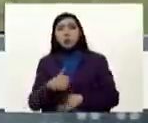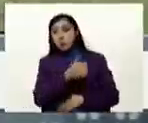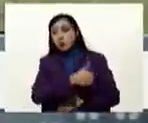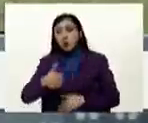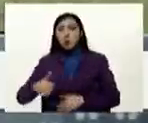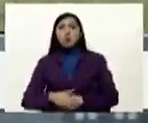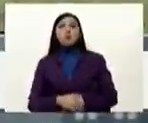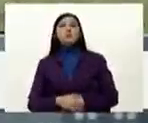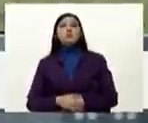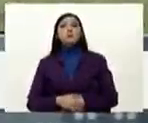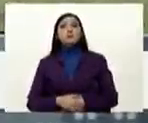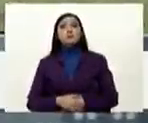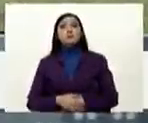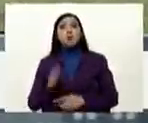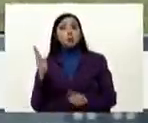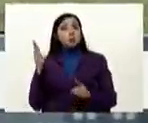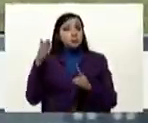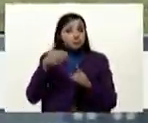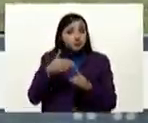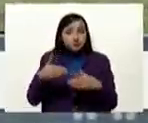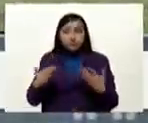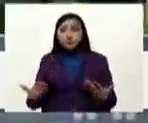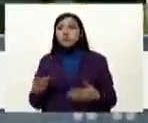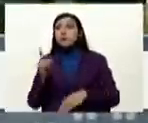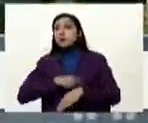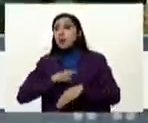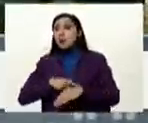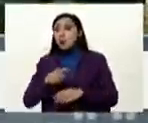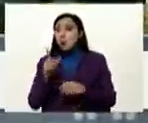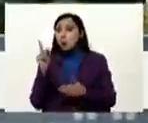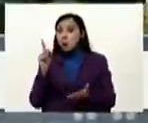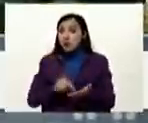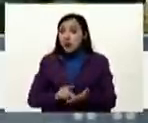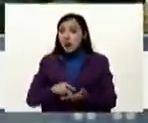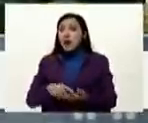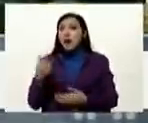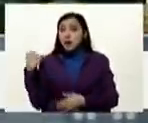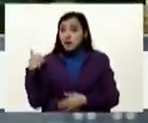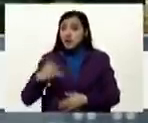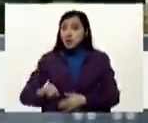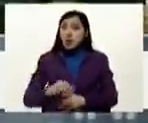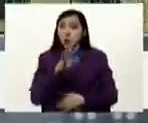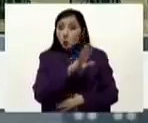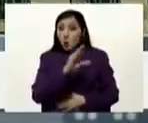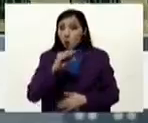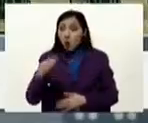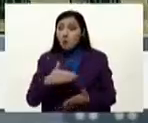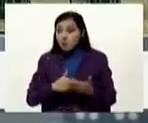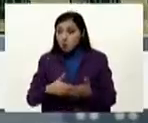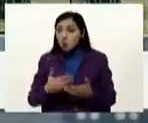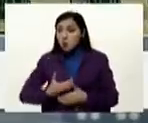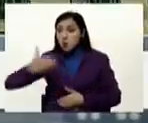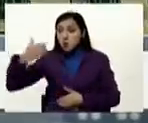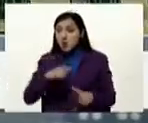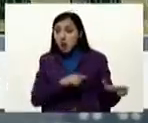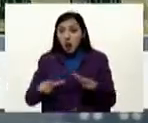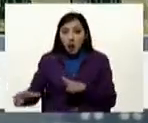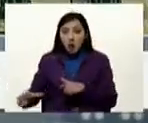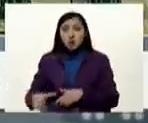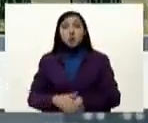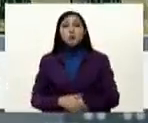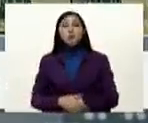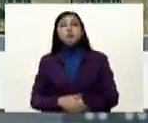4.500.000. Llegará el momento, Hernández Lares, que tengamos esos 4 millones de fusiles. ¿Ah?